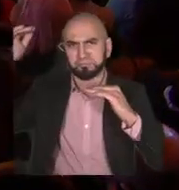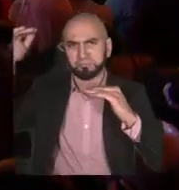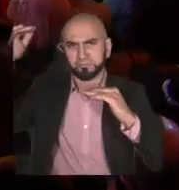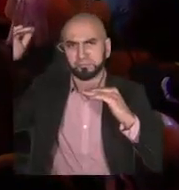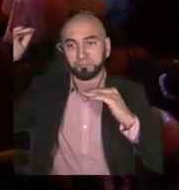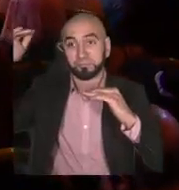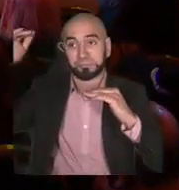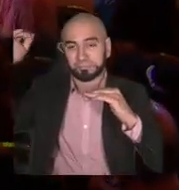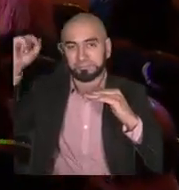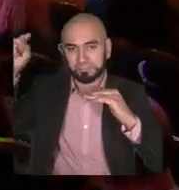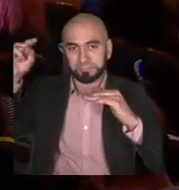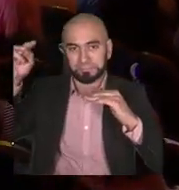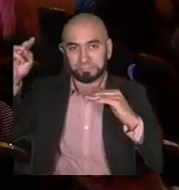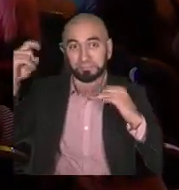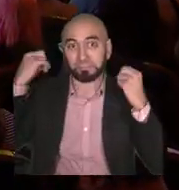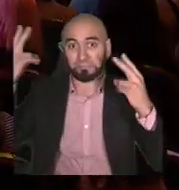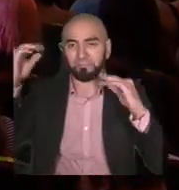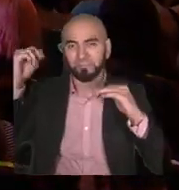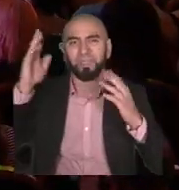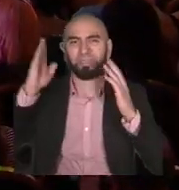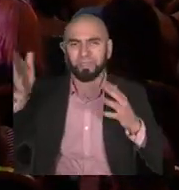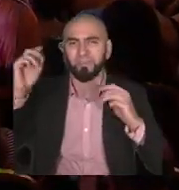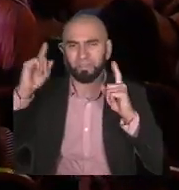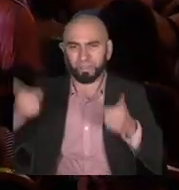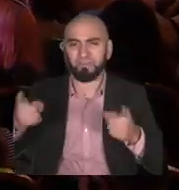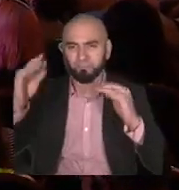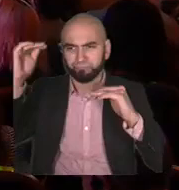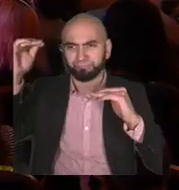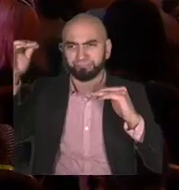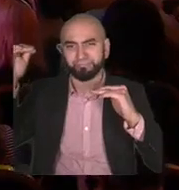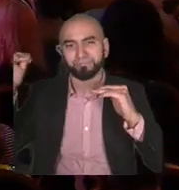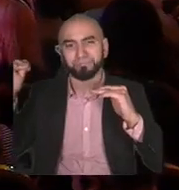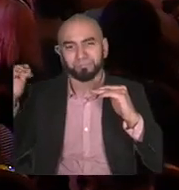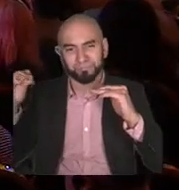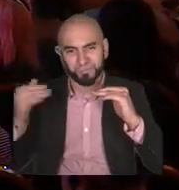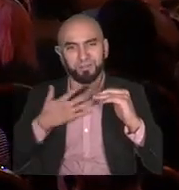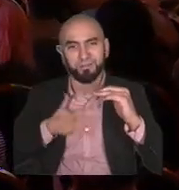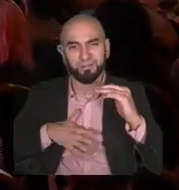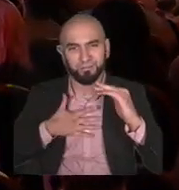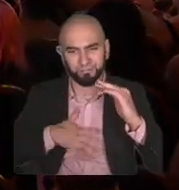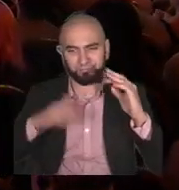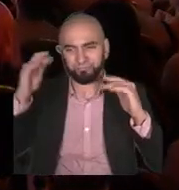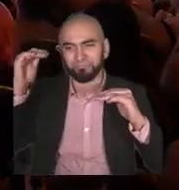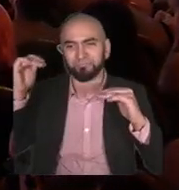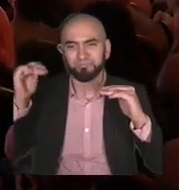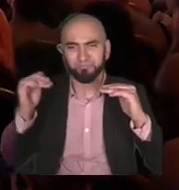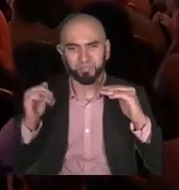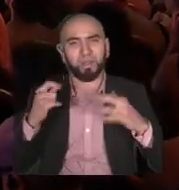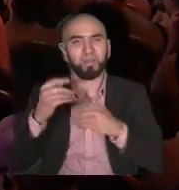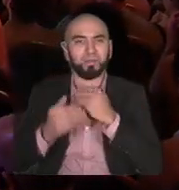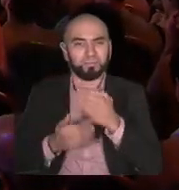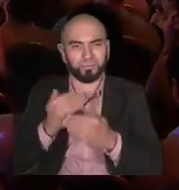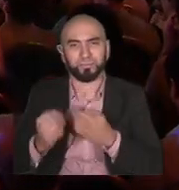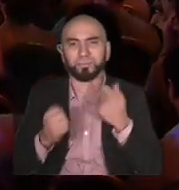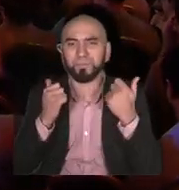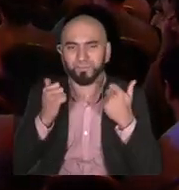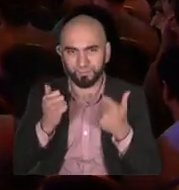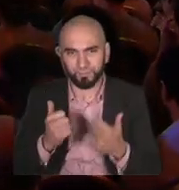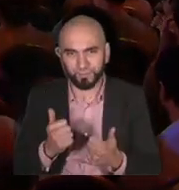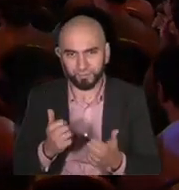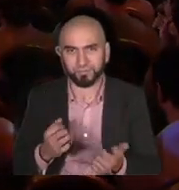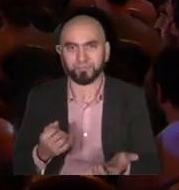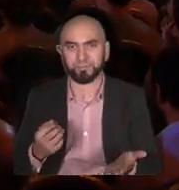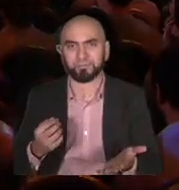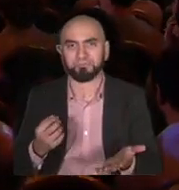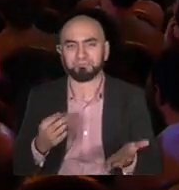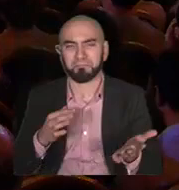excitación para poder hacer sus tareas en forma más efectiva. quizás